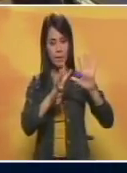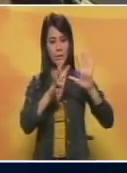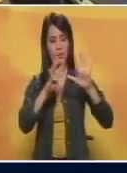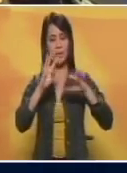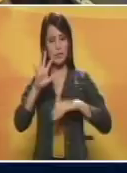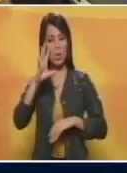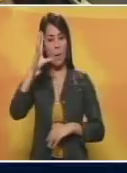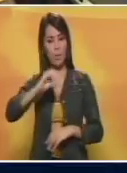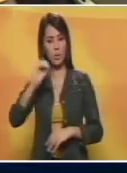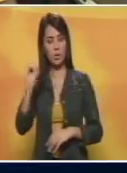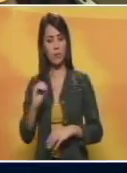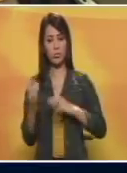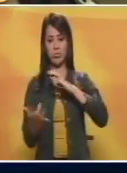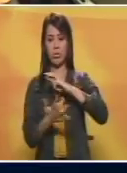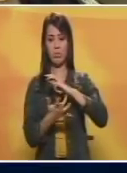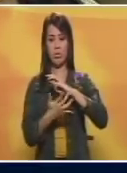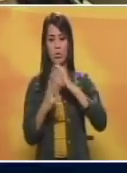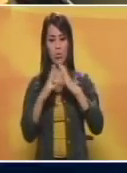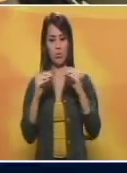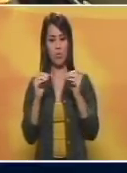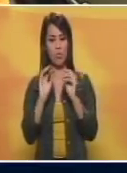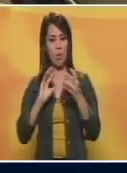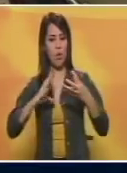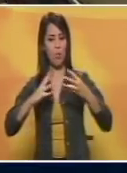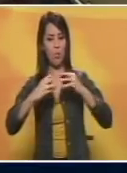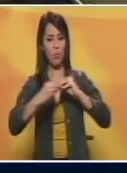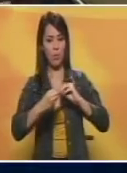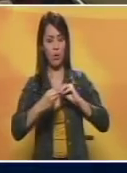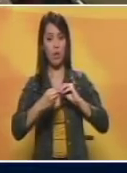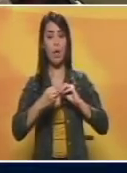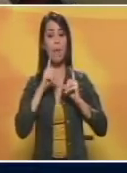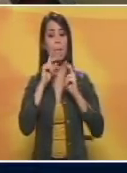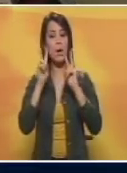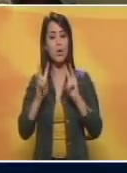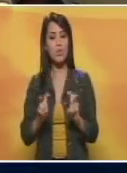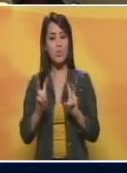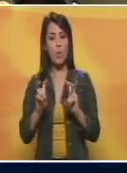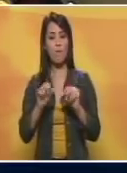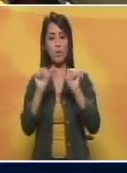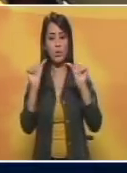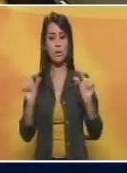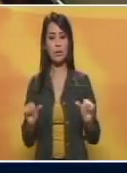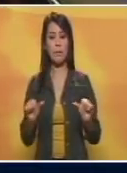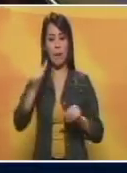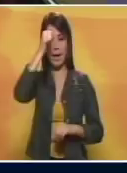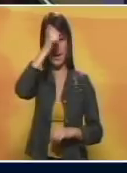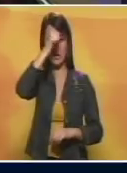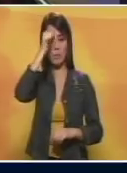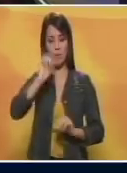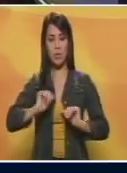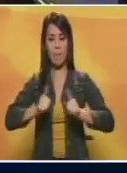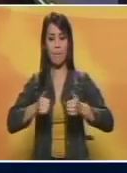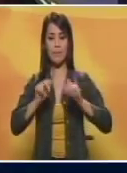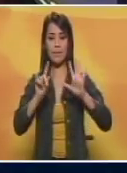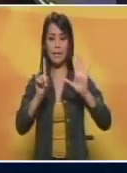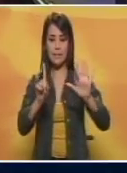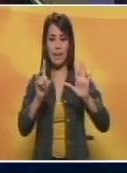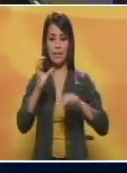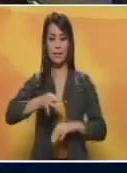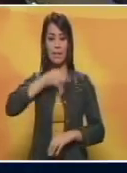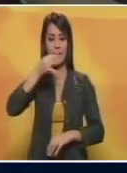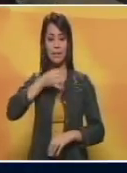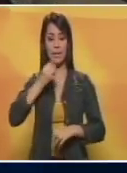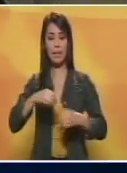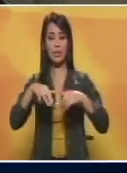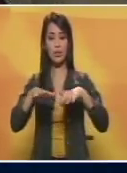tecnológico y ya está adecuado para la implementación del nuevo sistema el domingo a partir de las 6 de la tarde se va a